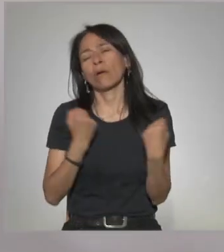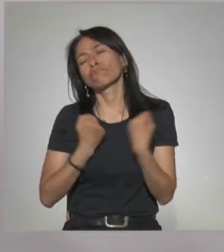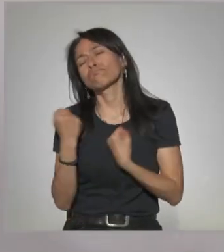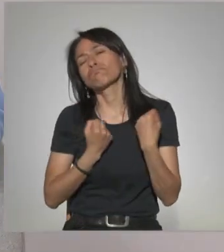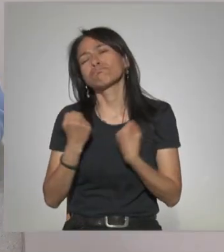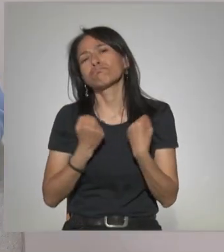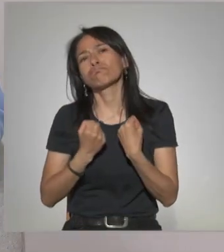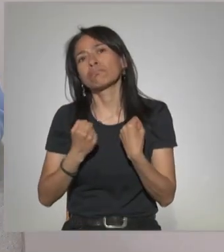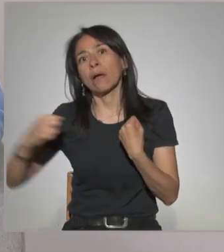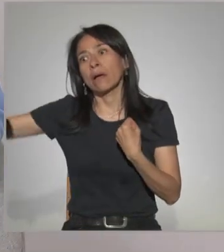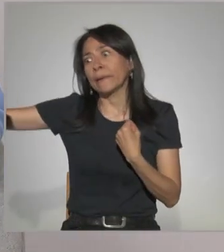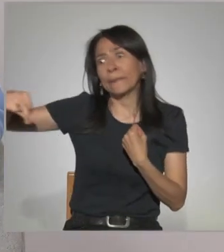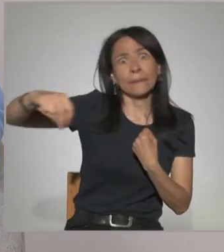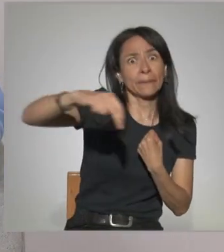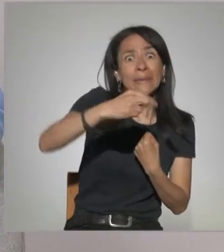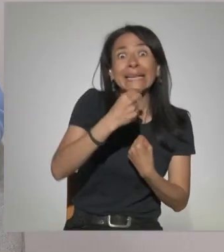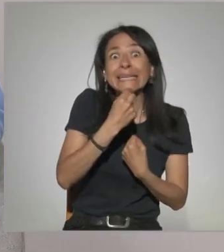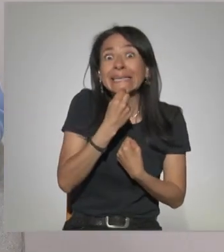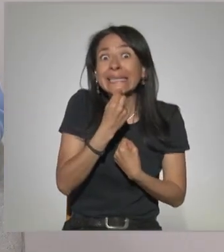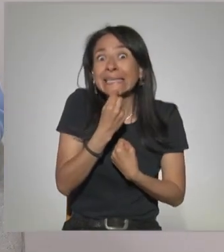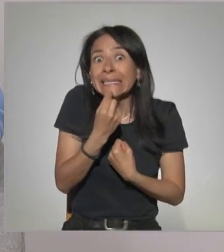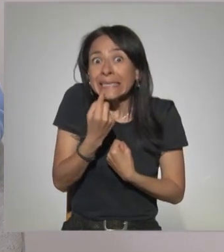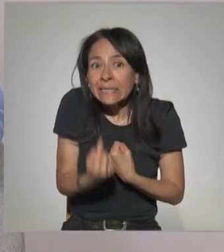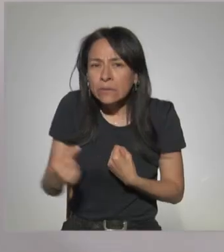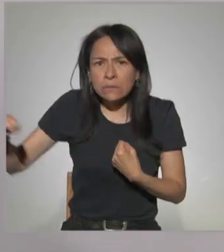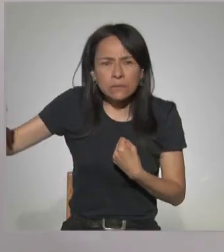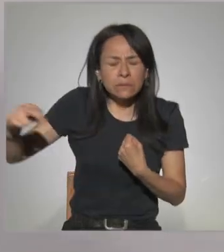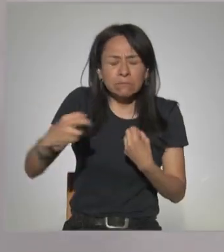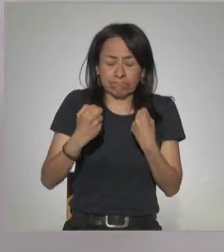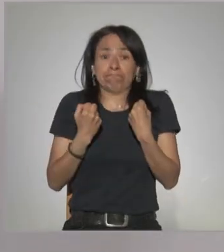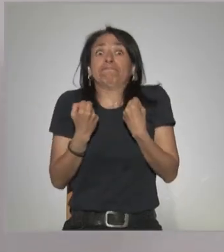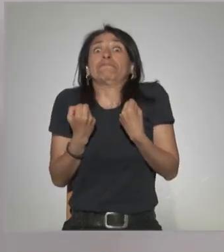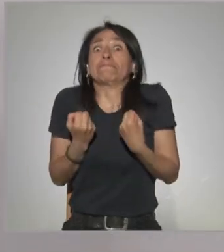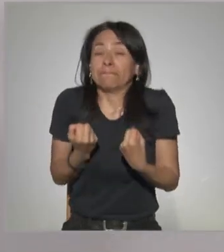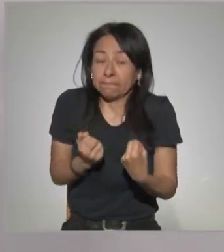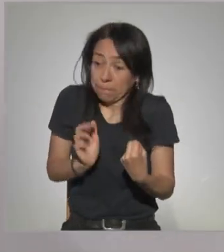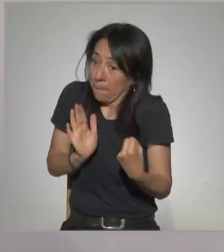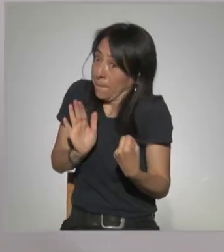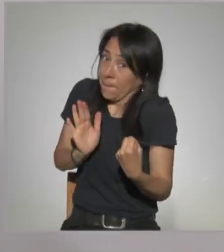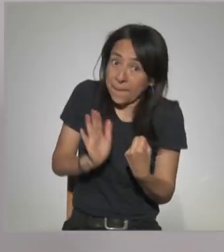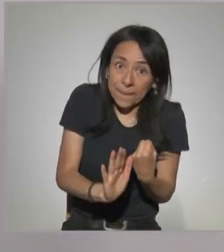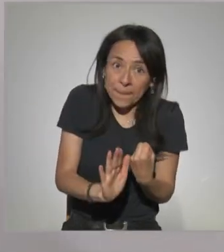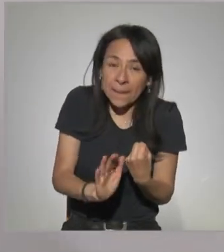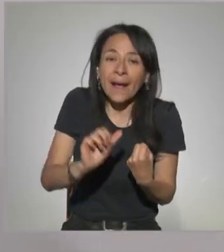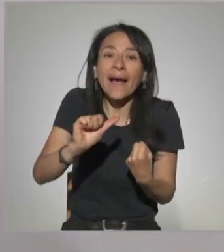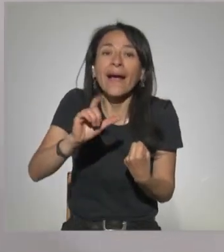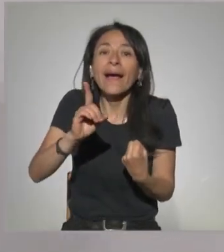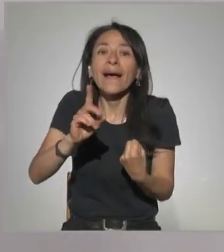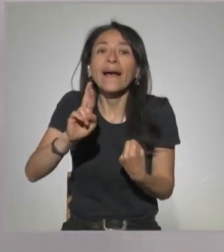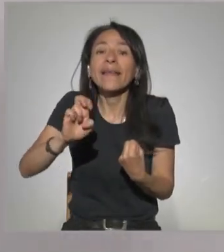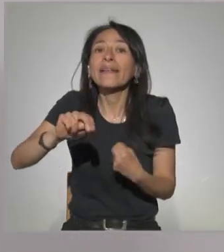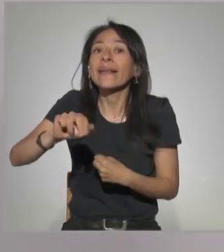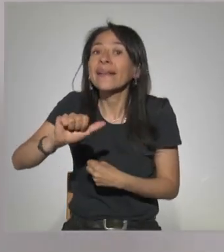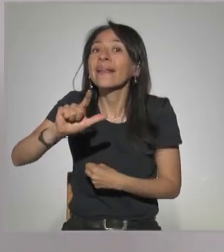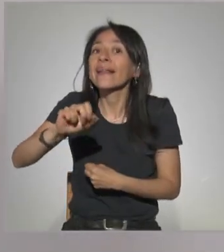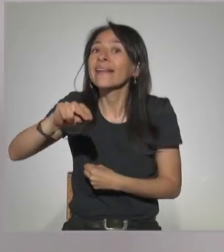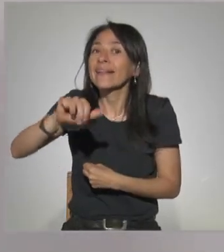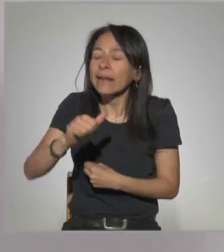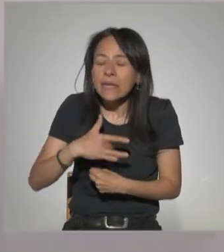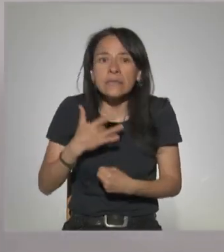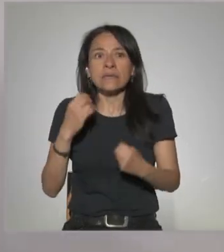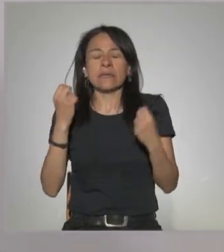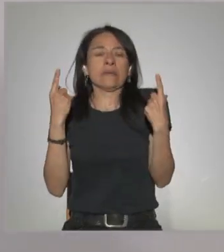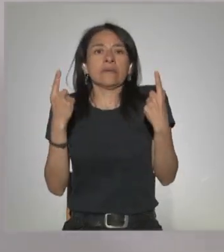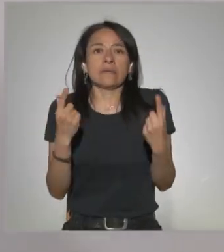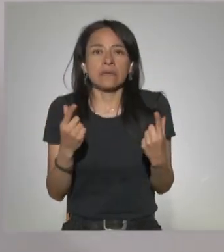frenar, eso que siento es adrenalina. Si después yo me quedo, híjole, lo pude haber